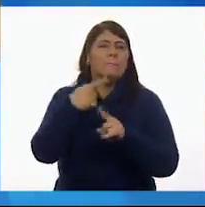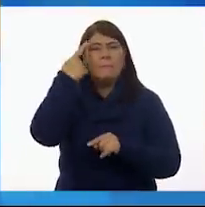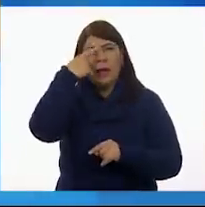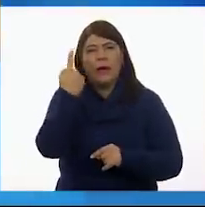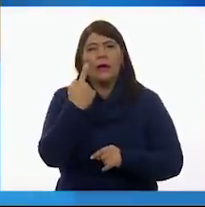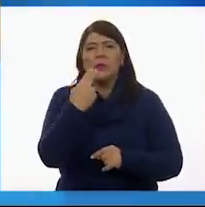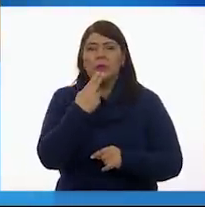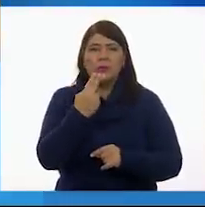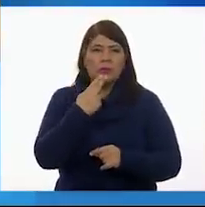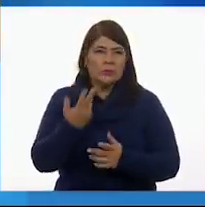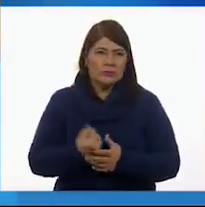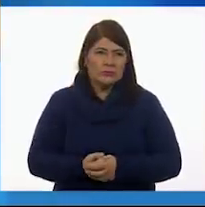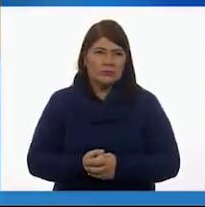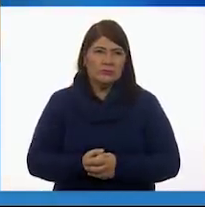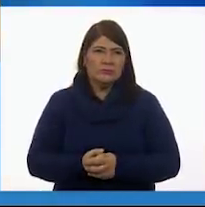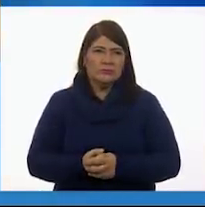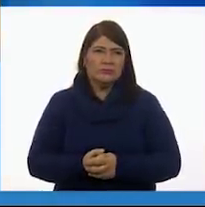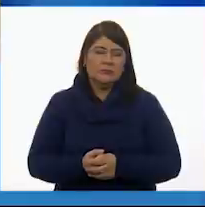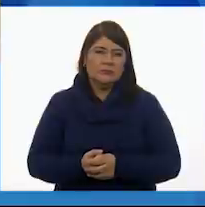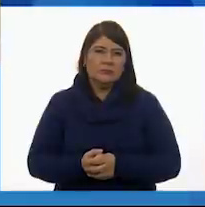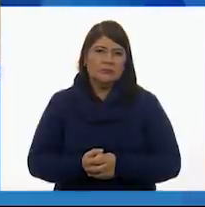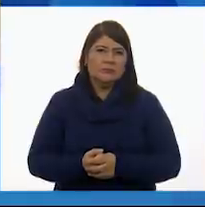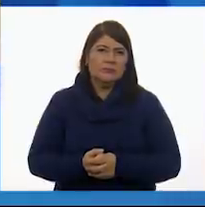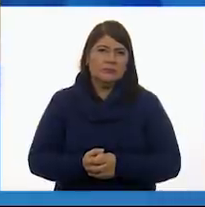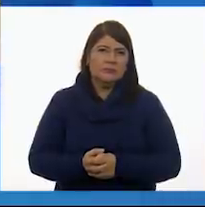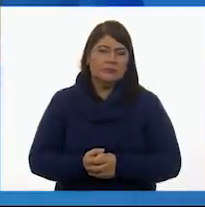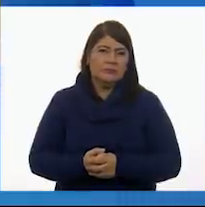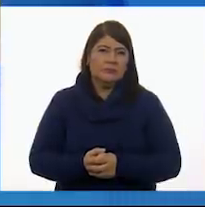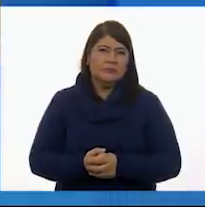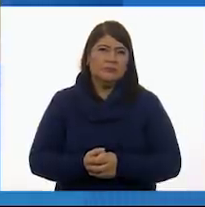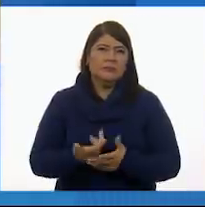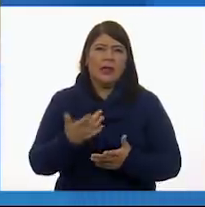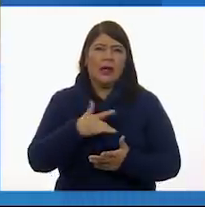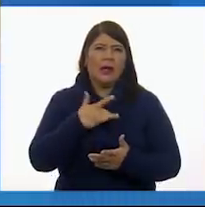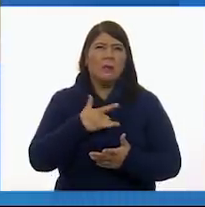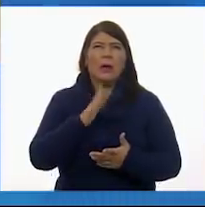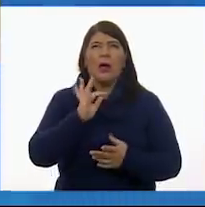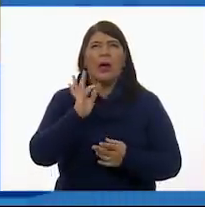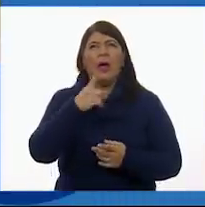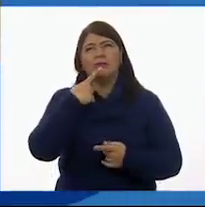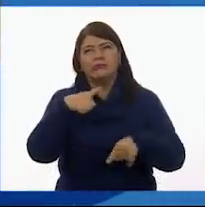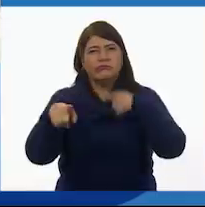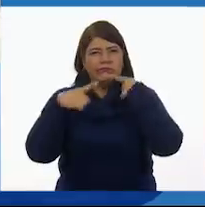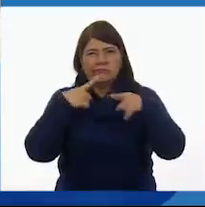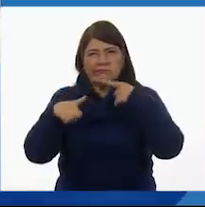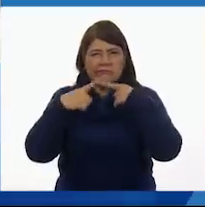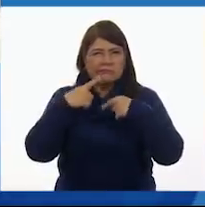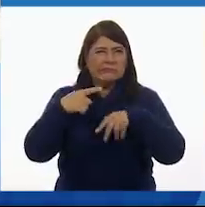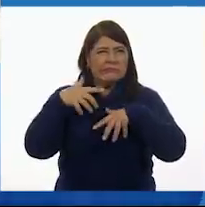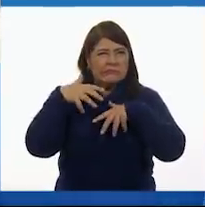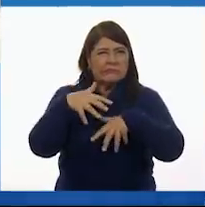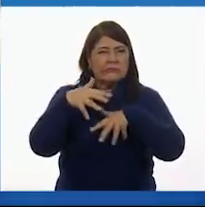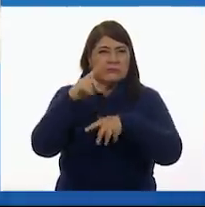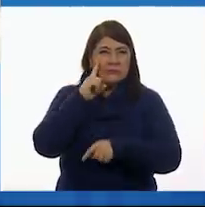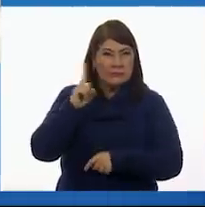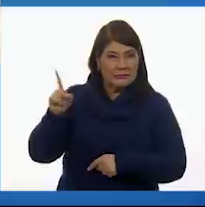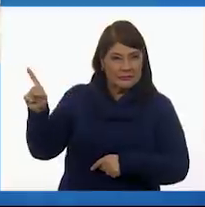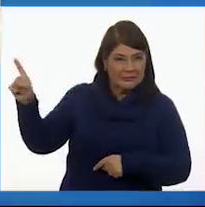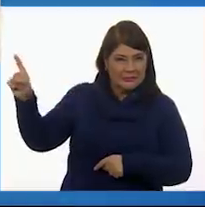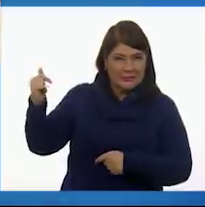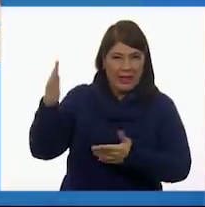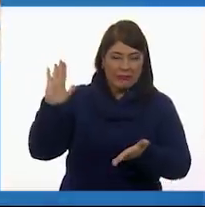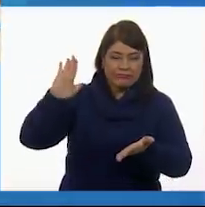protestas civiles. Es una cuestión como de